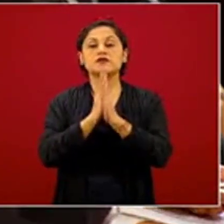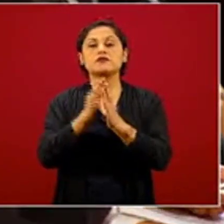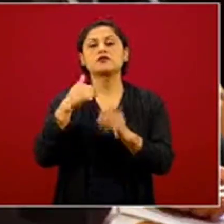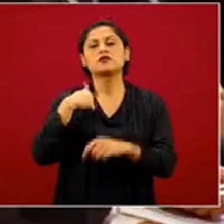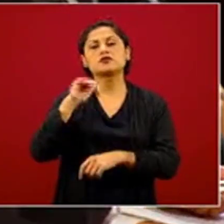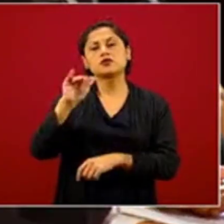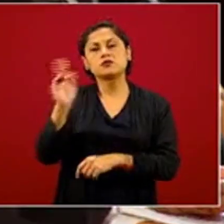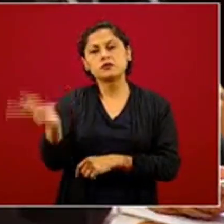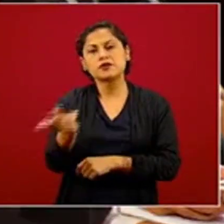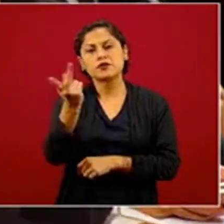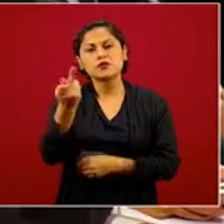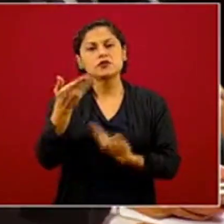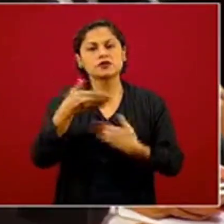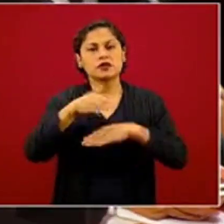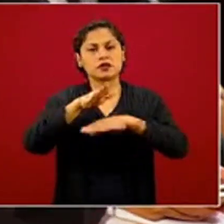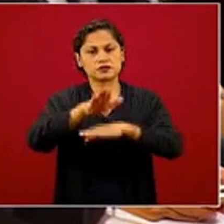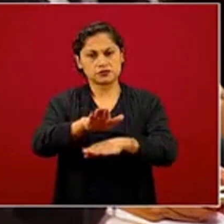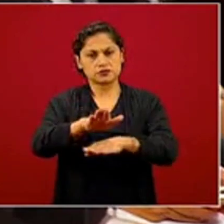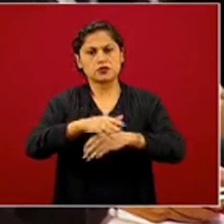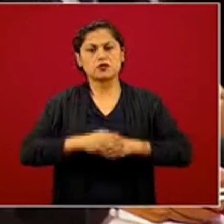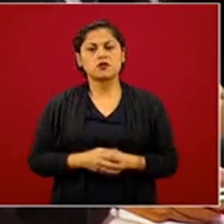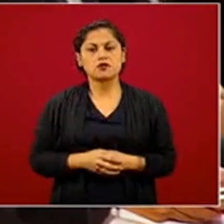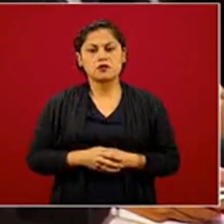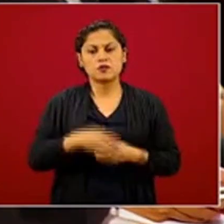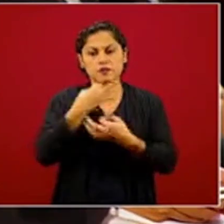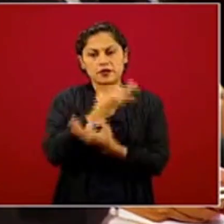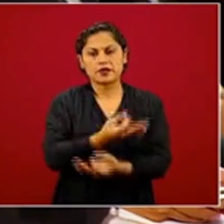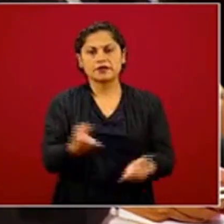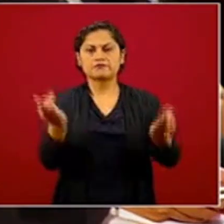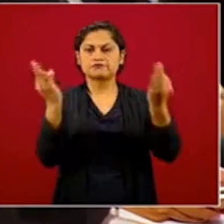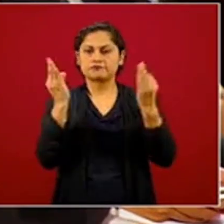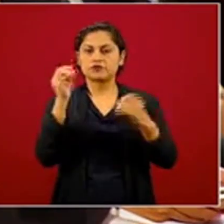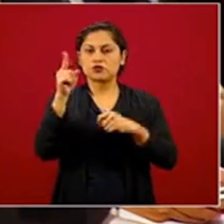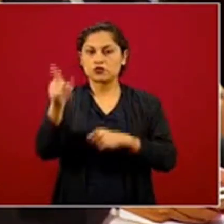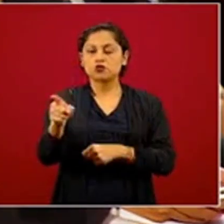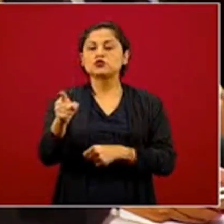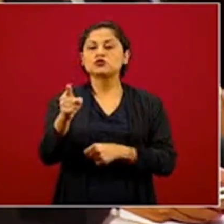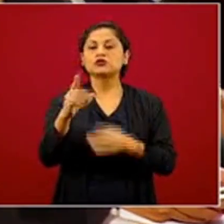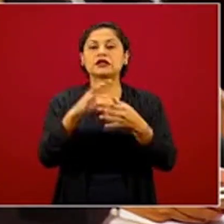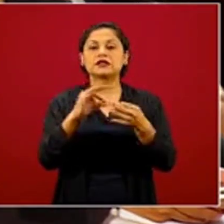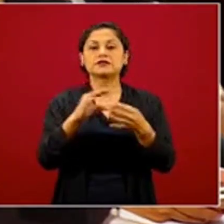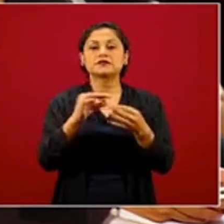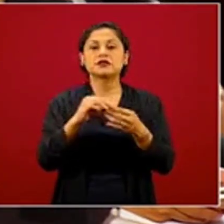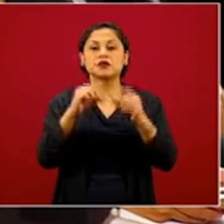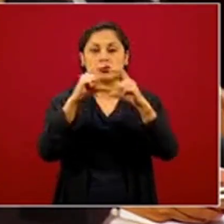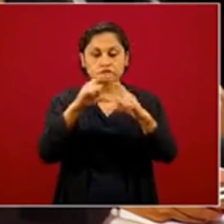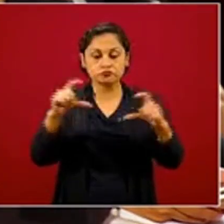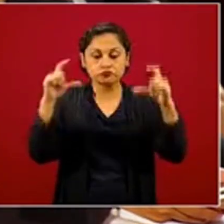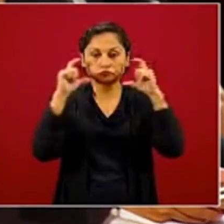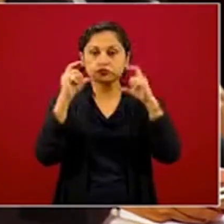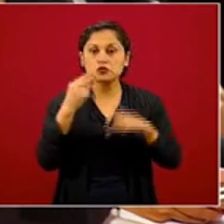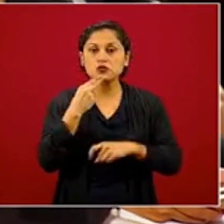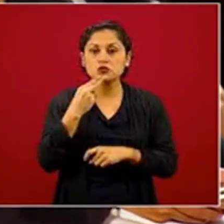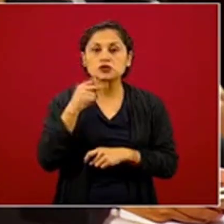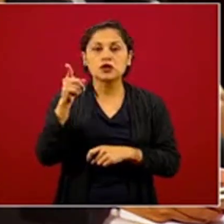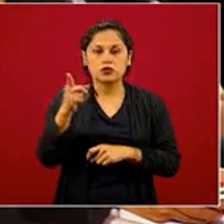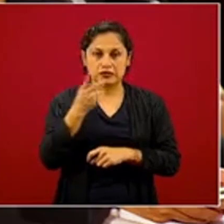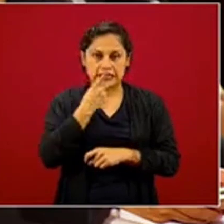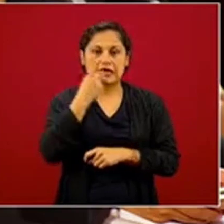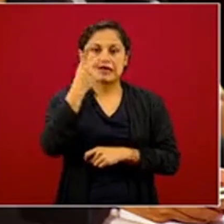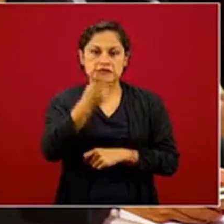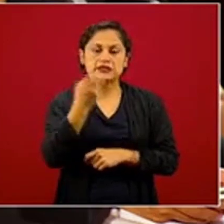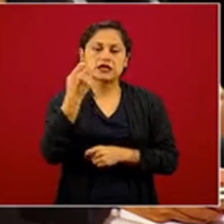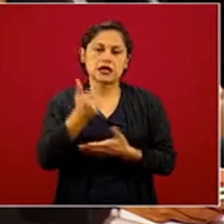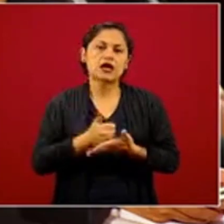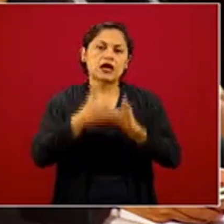preguntarles sobre esta declaración que dio sobre el uso del cubrebocas, ya que dijo que será una medida auxiliar